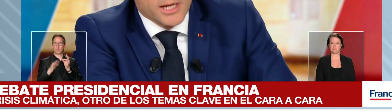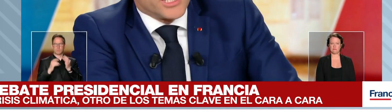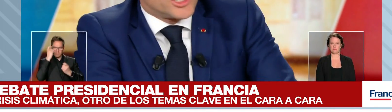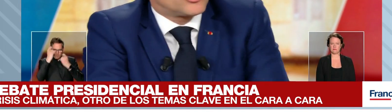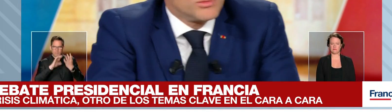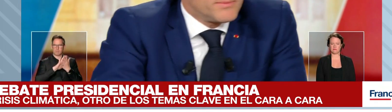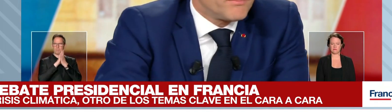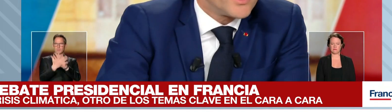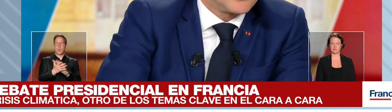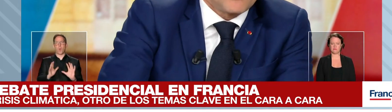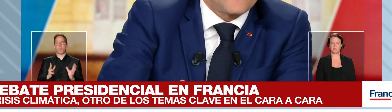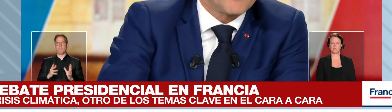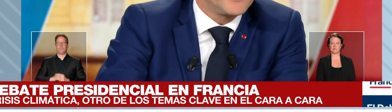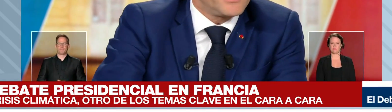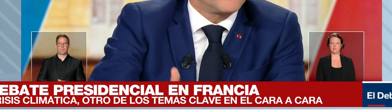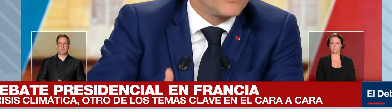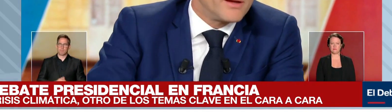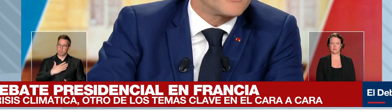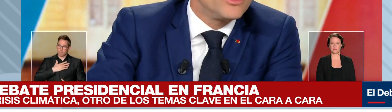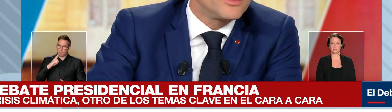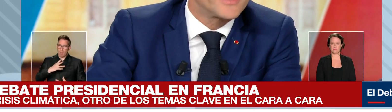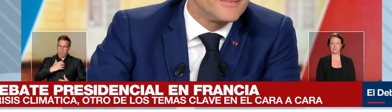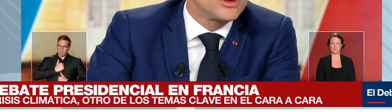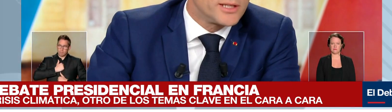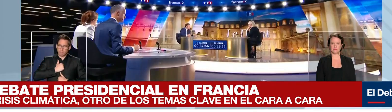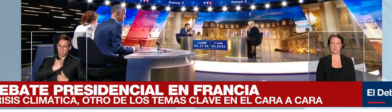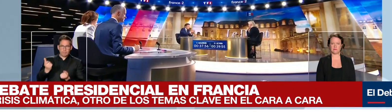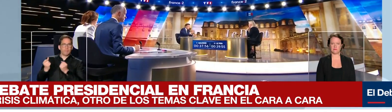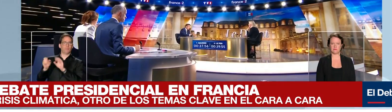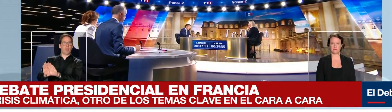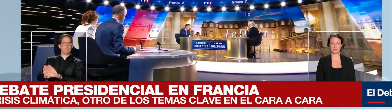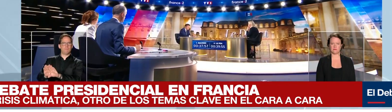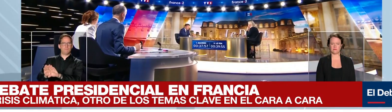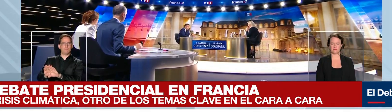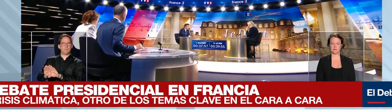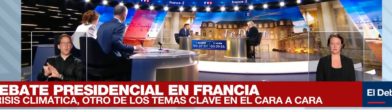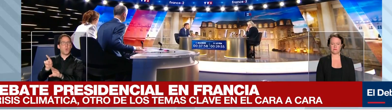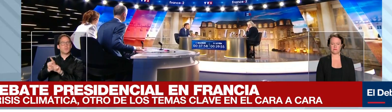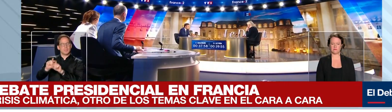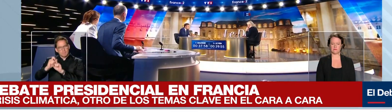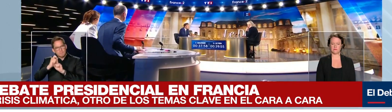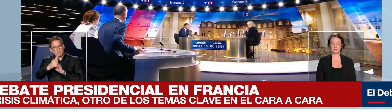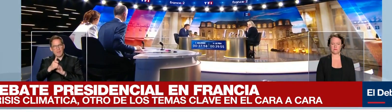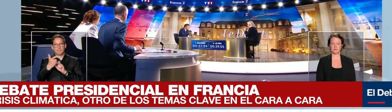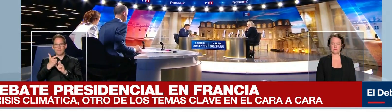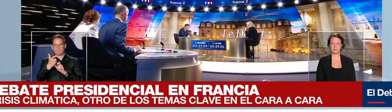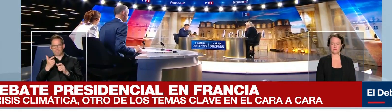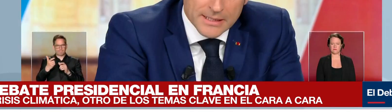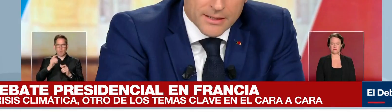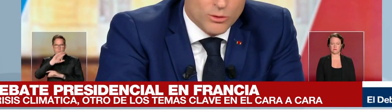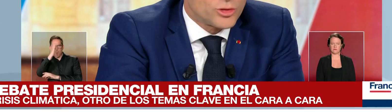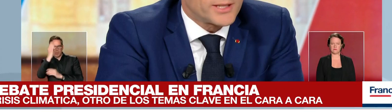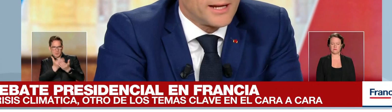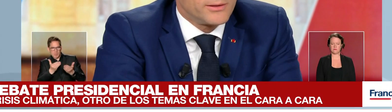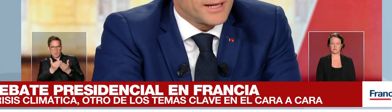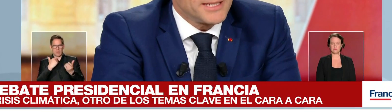llegar hasta el final. Asumo haber cerrado y logramos casi en la totalidad. No pudimos hacerlo